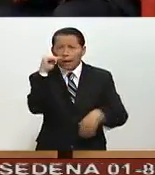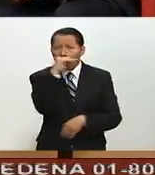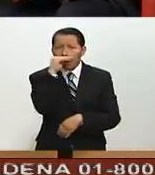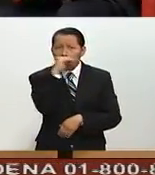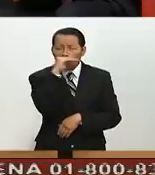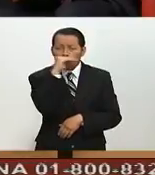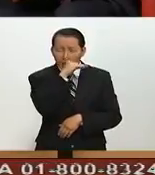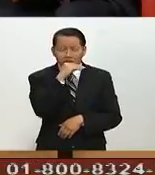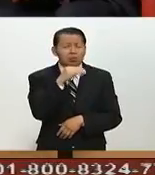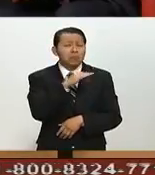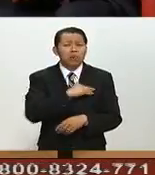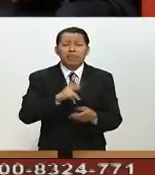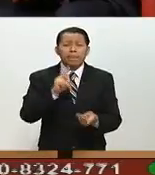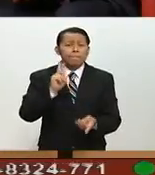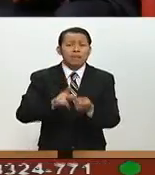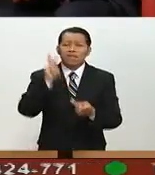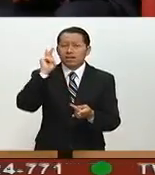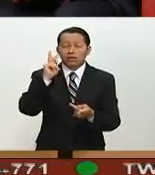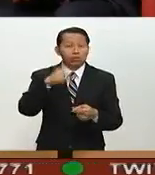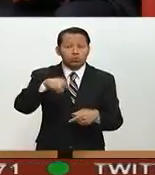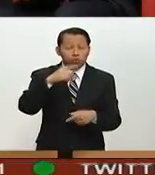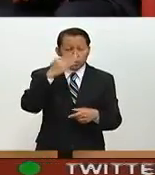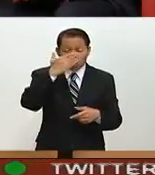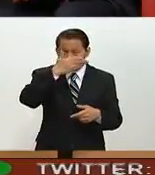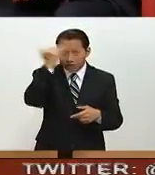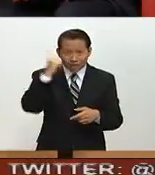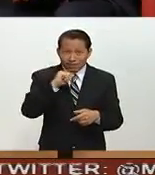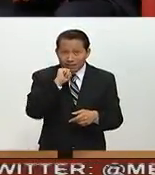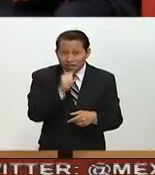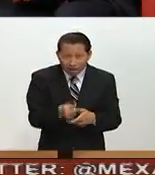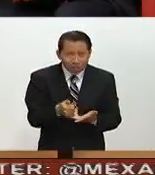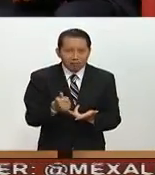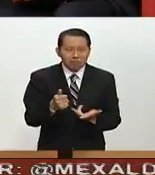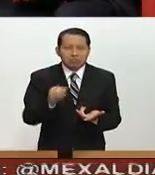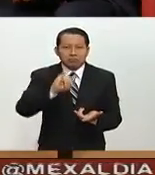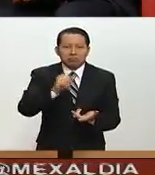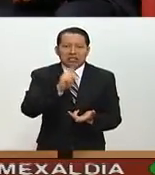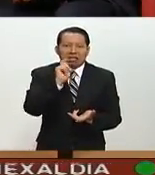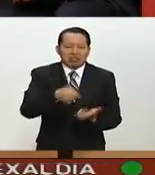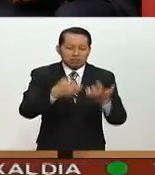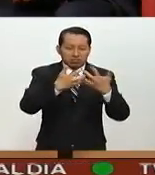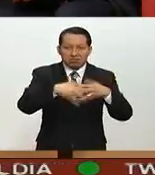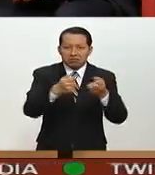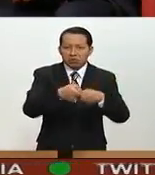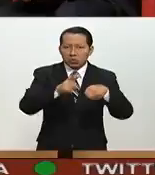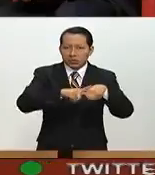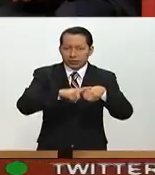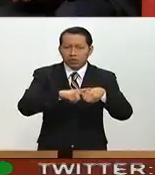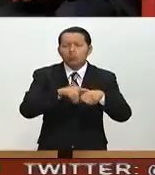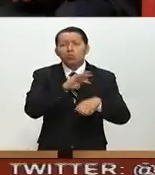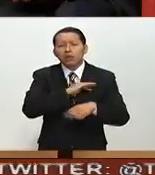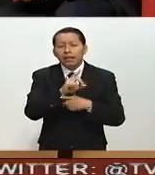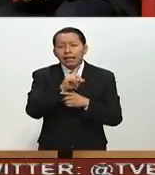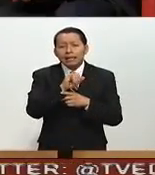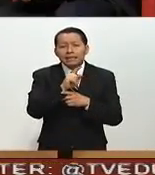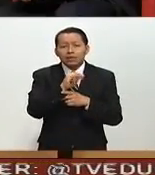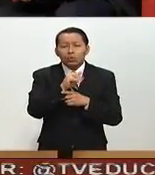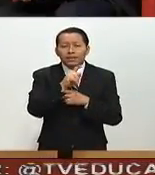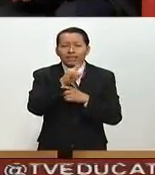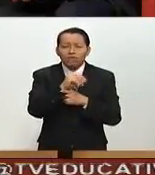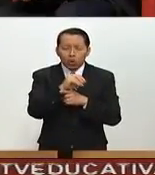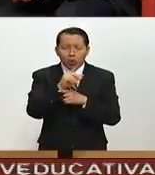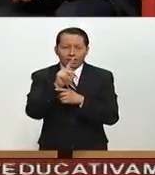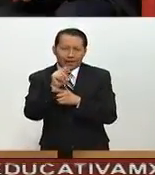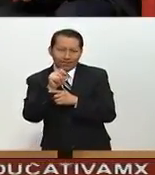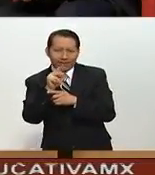que está perfecto si tú no sabes nada de emprendimiento. Si nunca habías escuchado nada sobre emprendimiento social, puedes entrar ahorita a disruptivo.tv y ahí